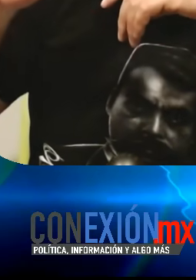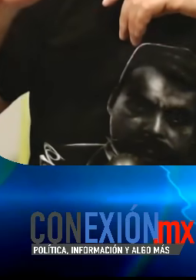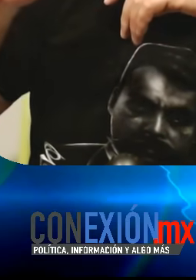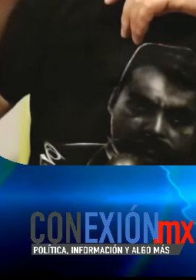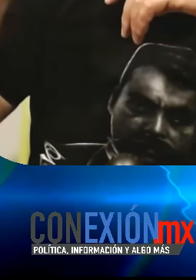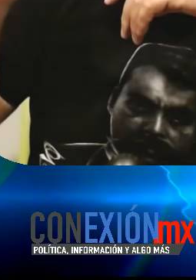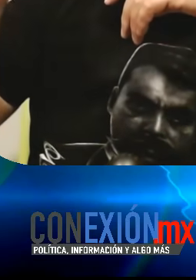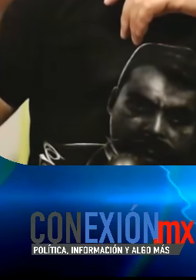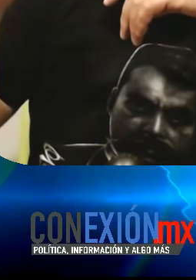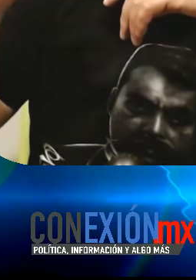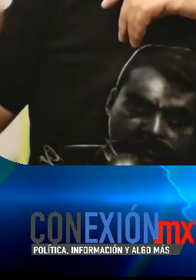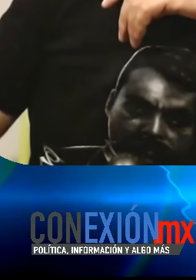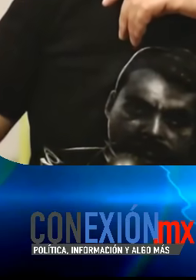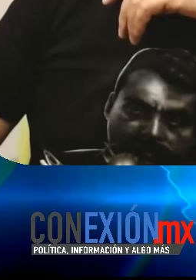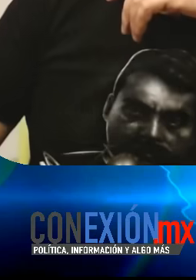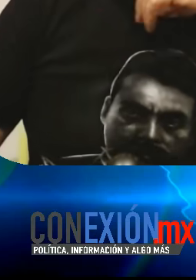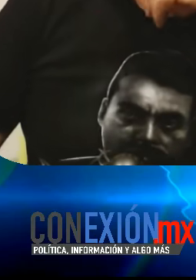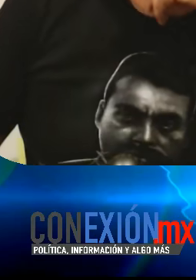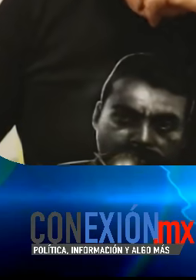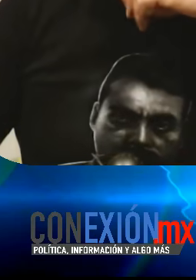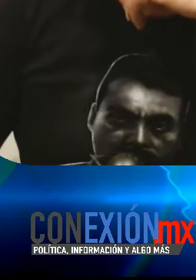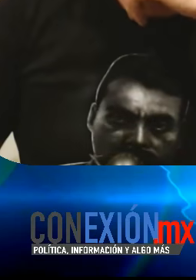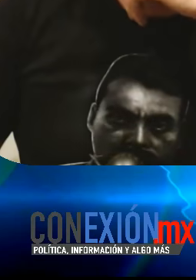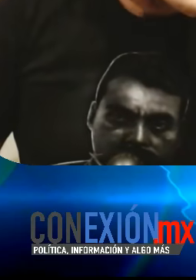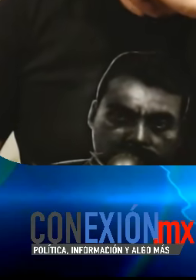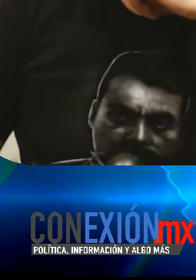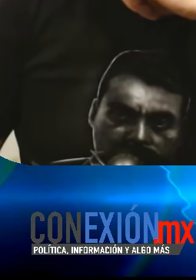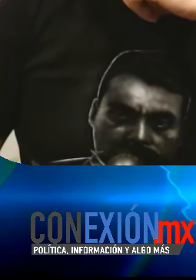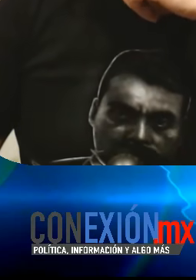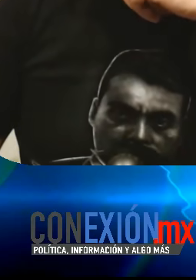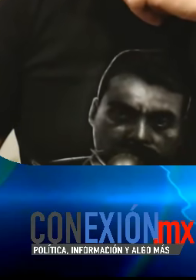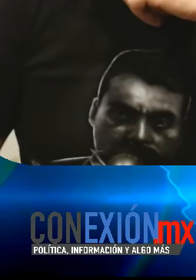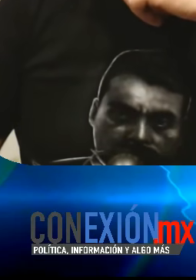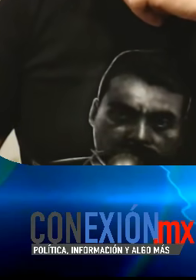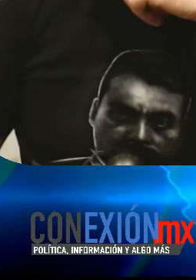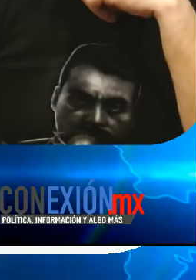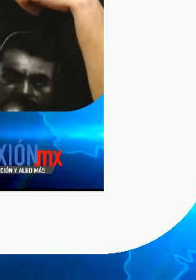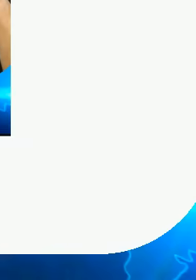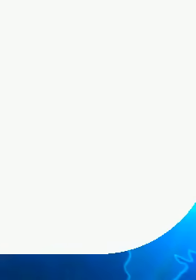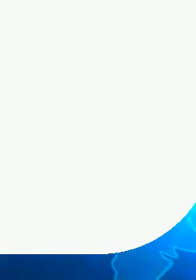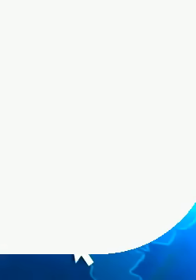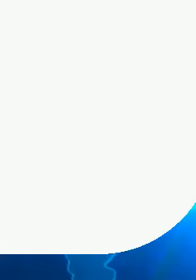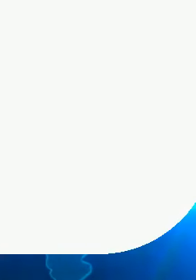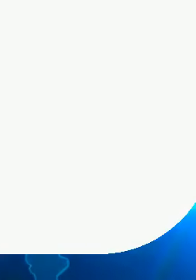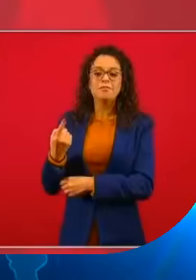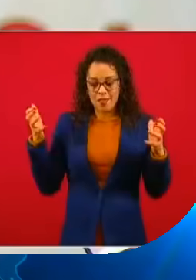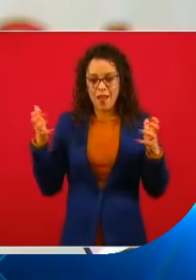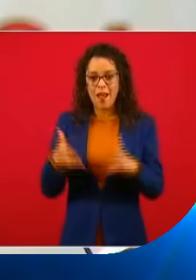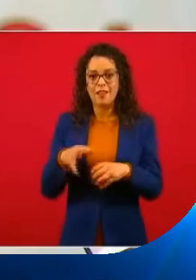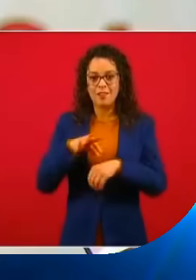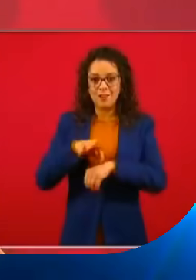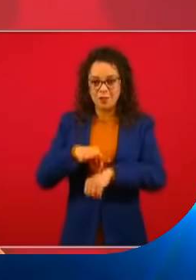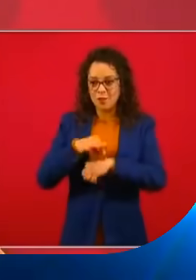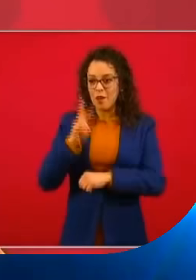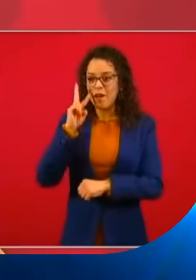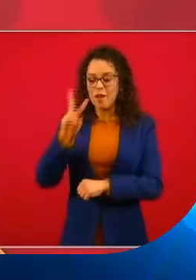enarbolamos durante muchos años y que ahora estamos llevando a la práctica, a la realidad.